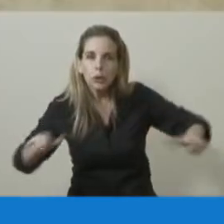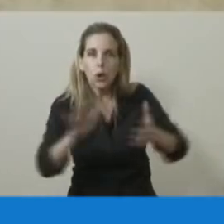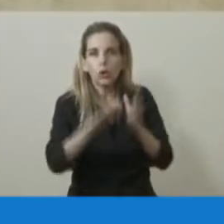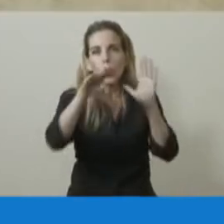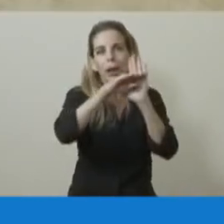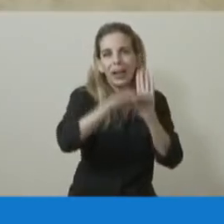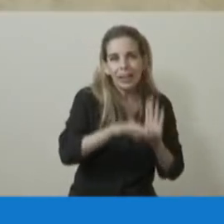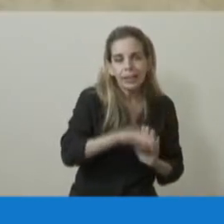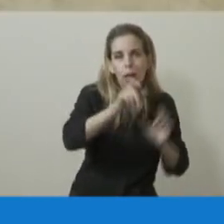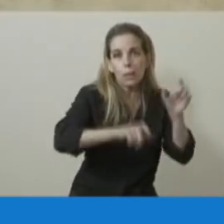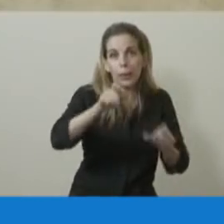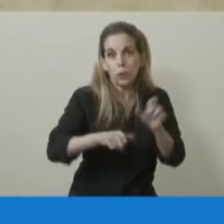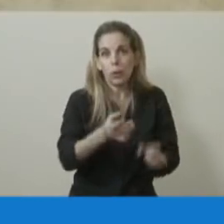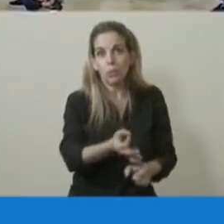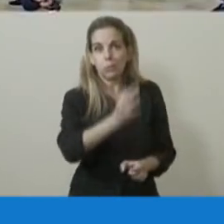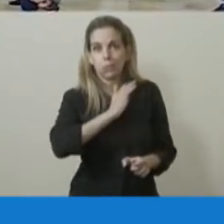muertos, lamentablemente.